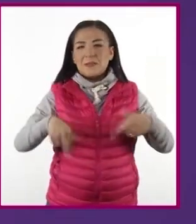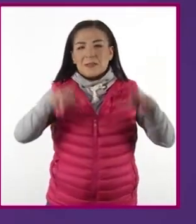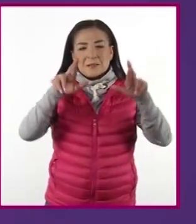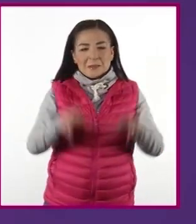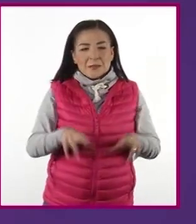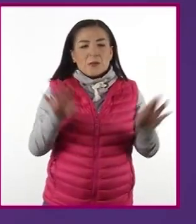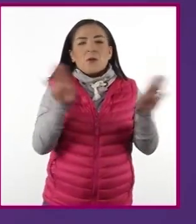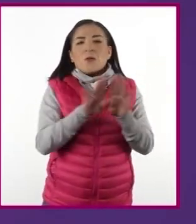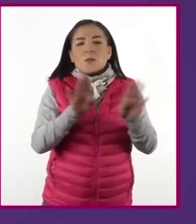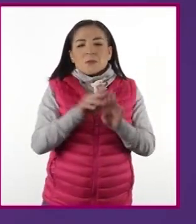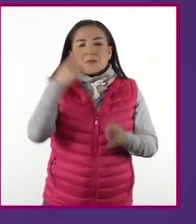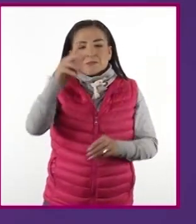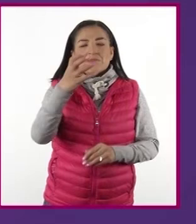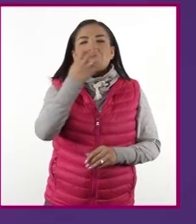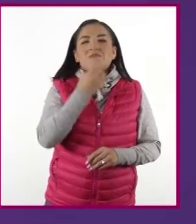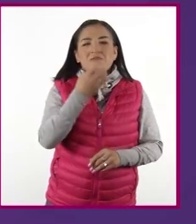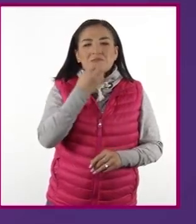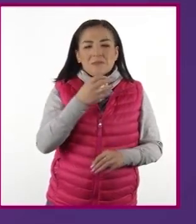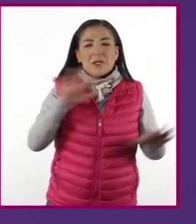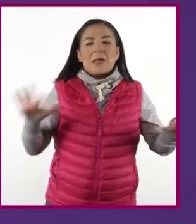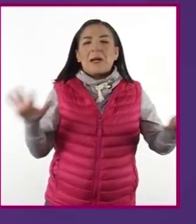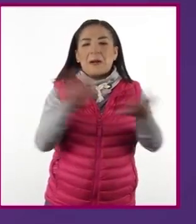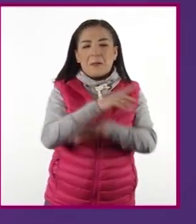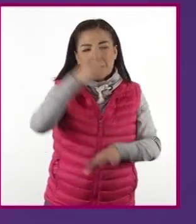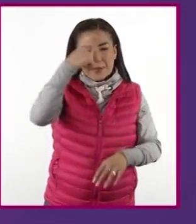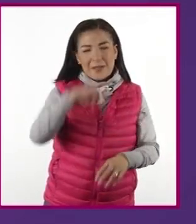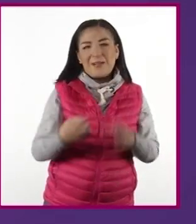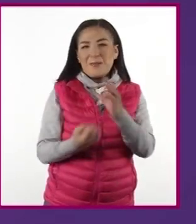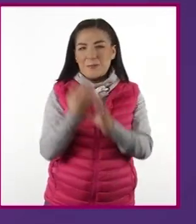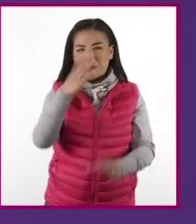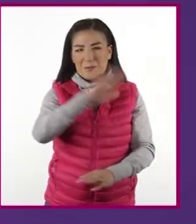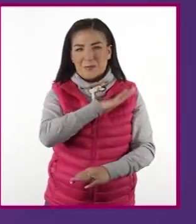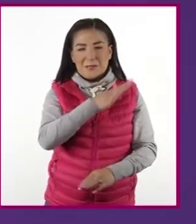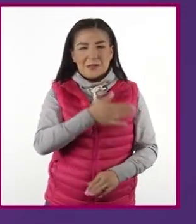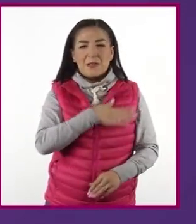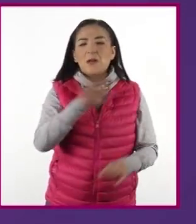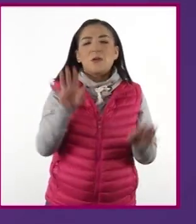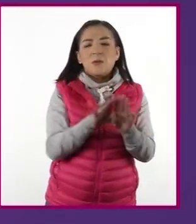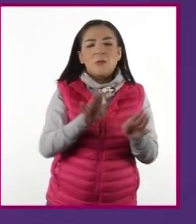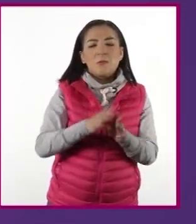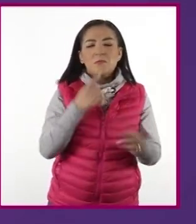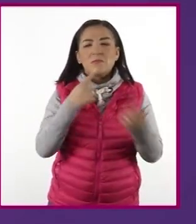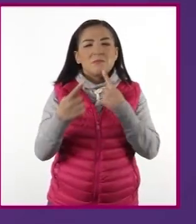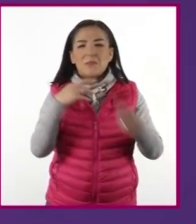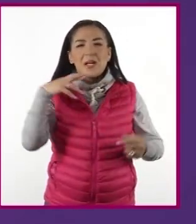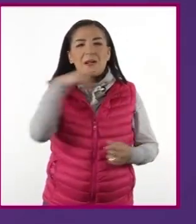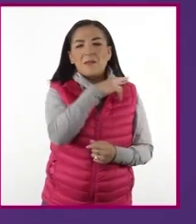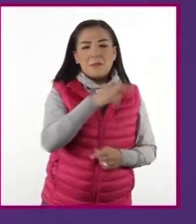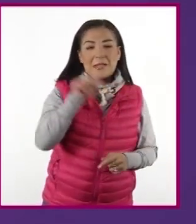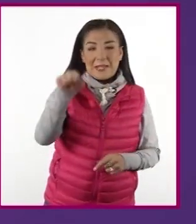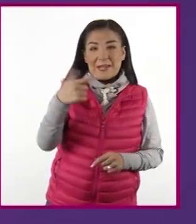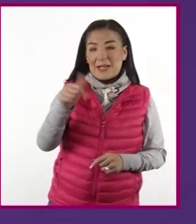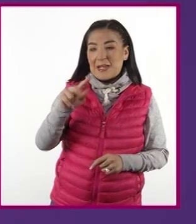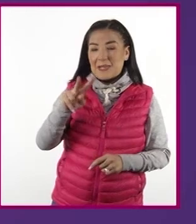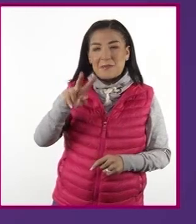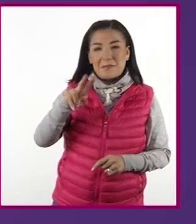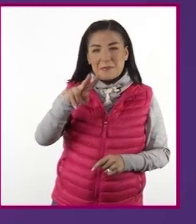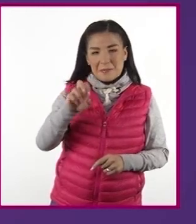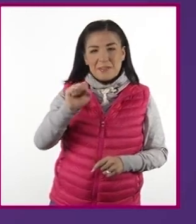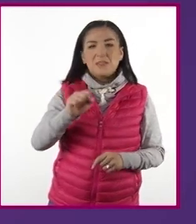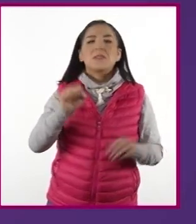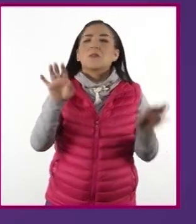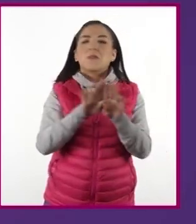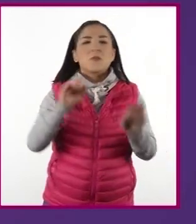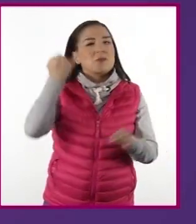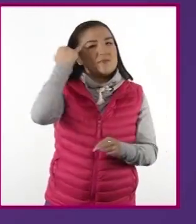la programación borbónica de los cambios para la Nueva España, rápidamente Gálvez decide que los criollos tienen que ser